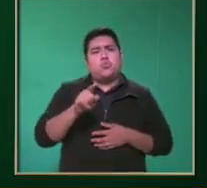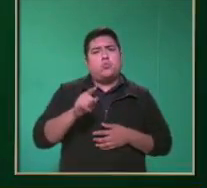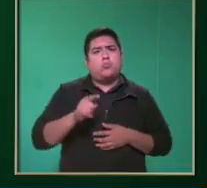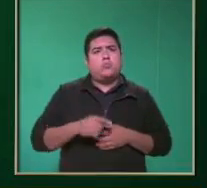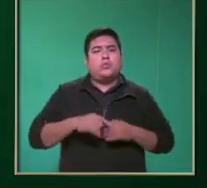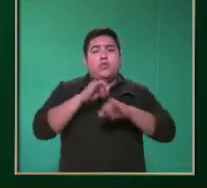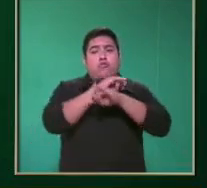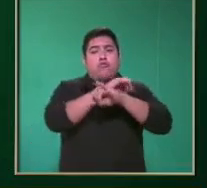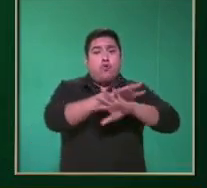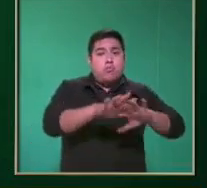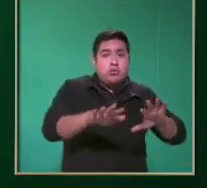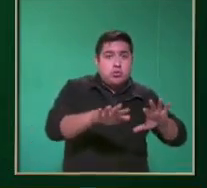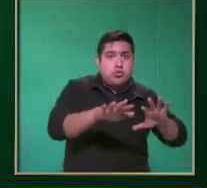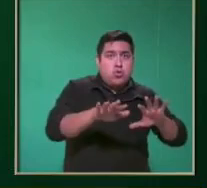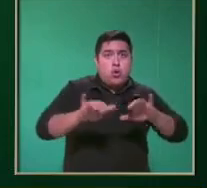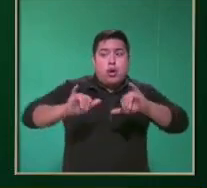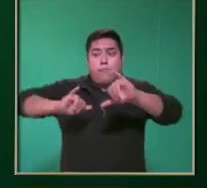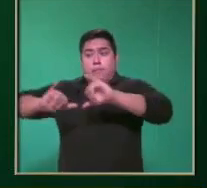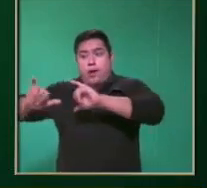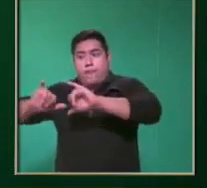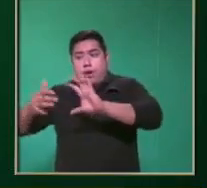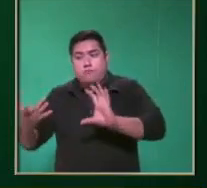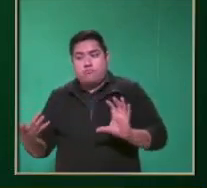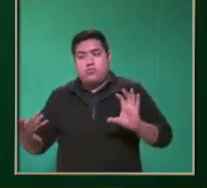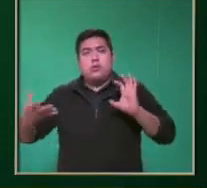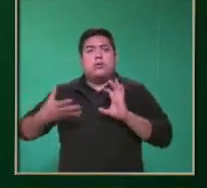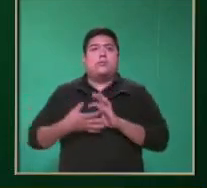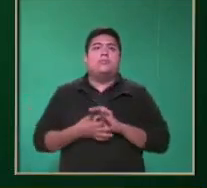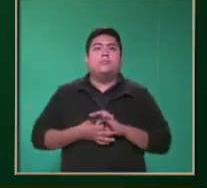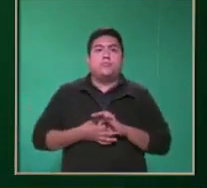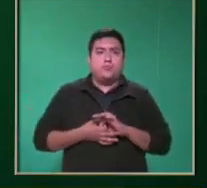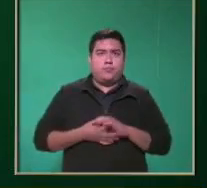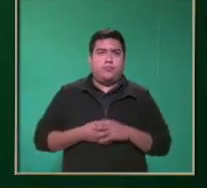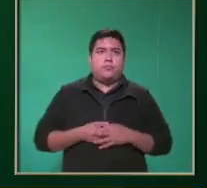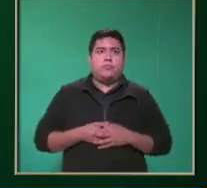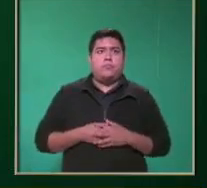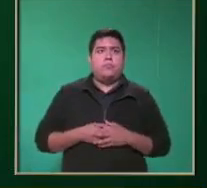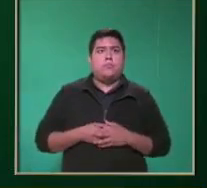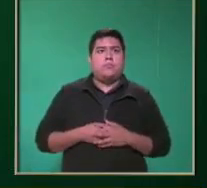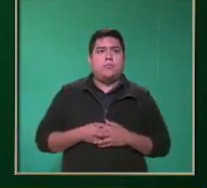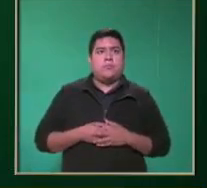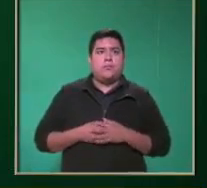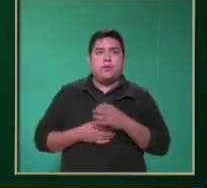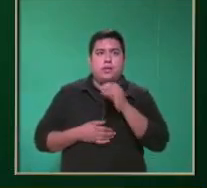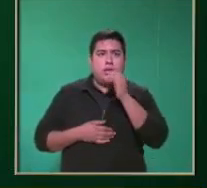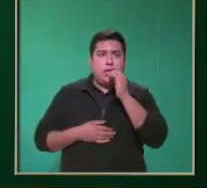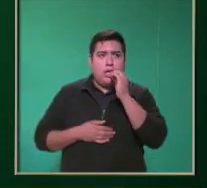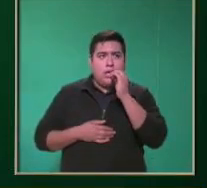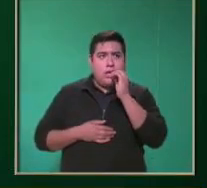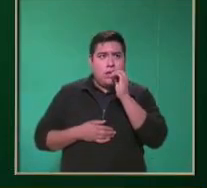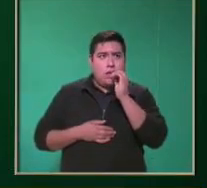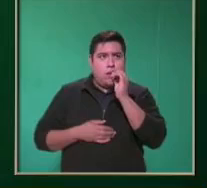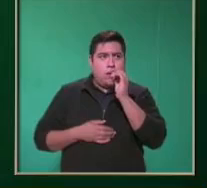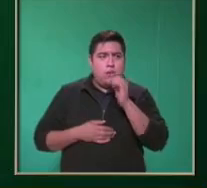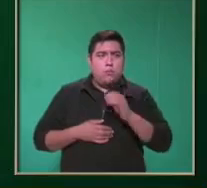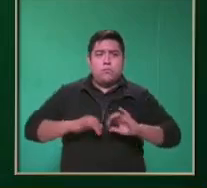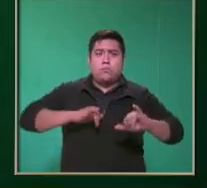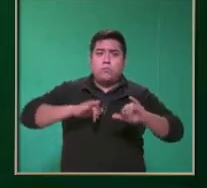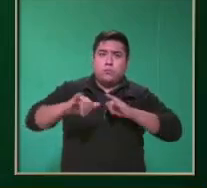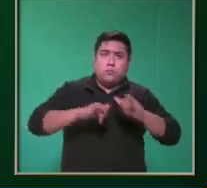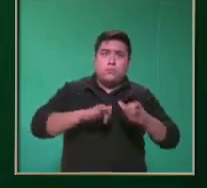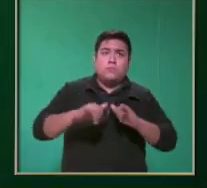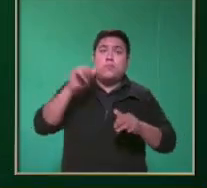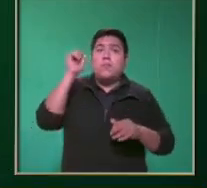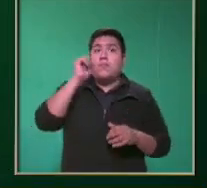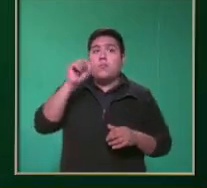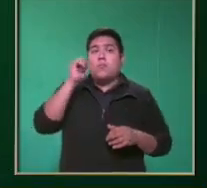la información ahora con la noción básica de la localización. El mapa siempre será para esa utilidad. Bien,